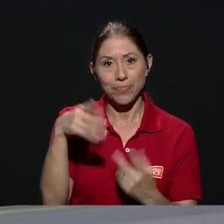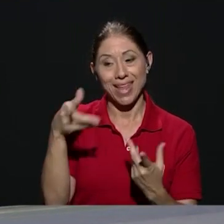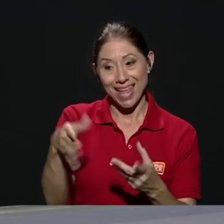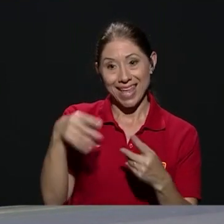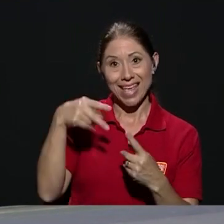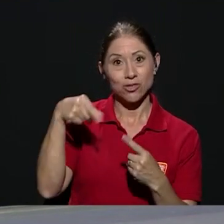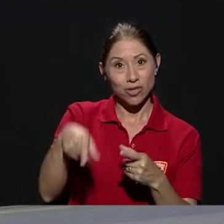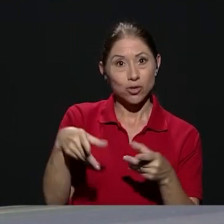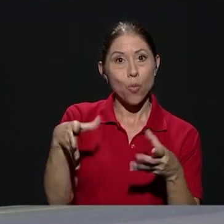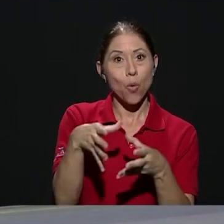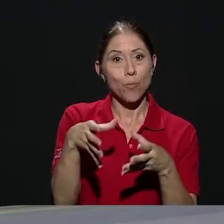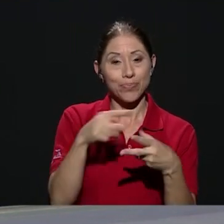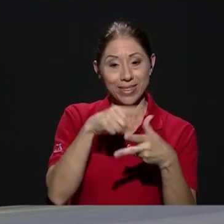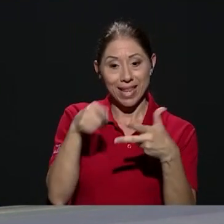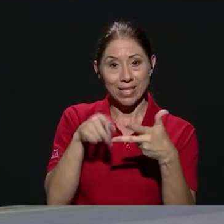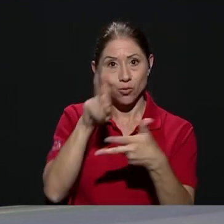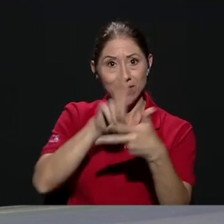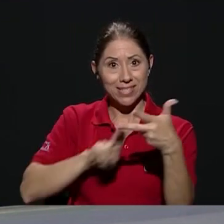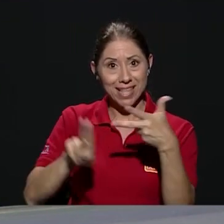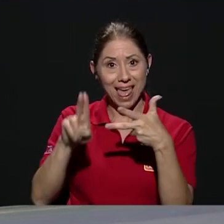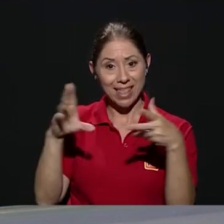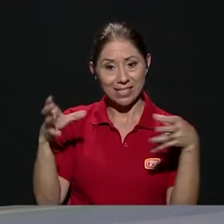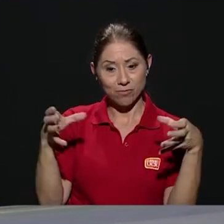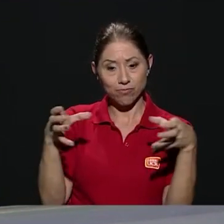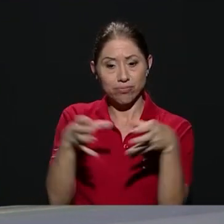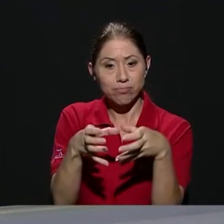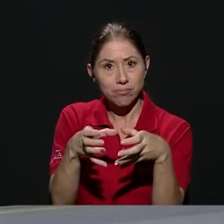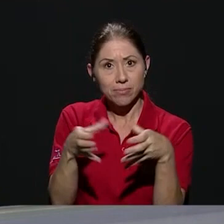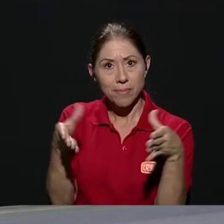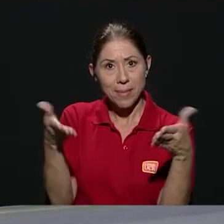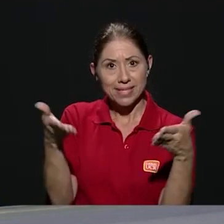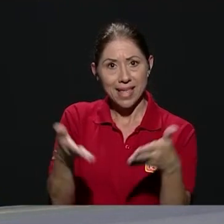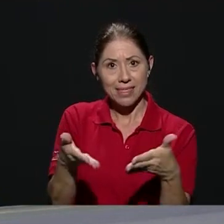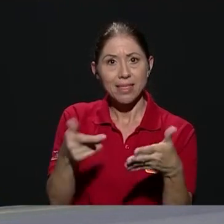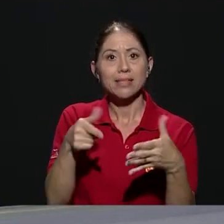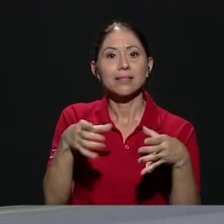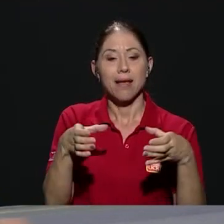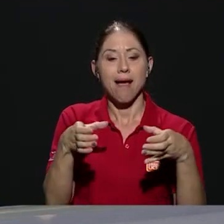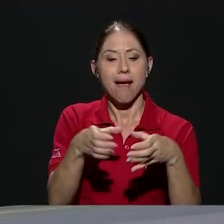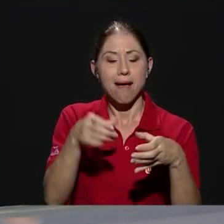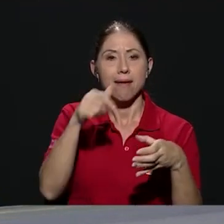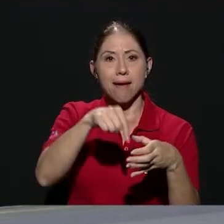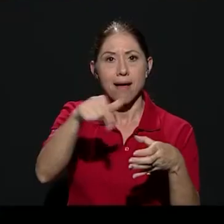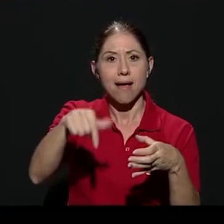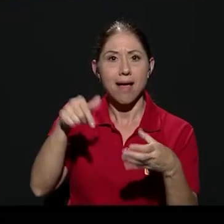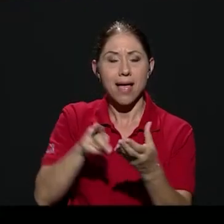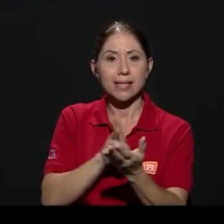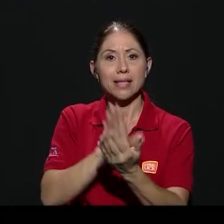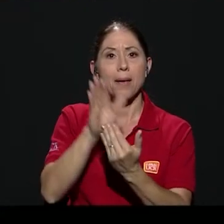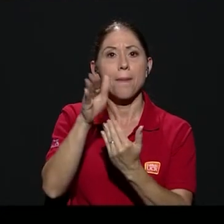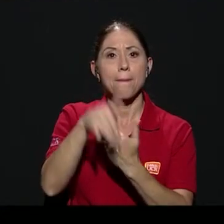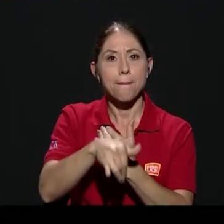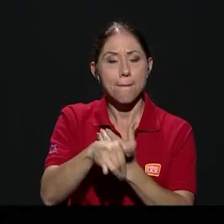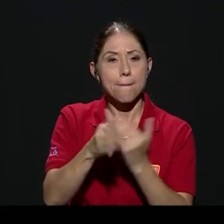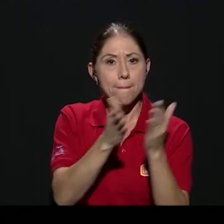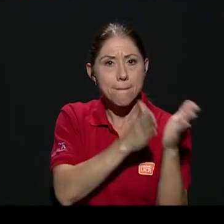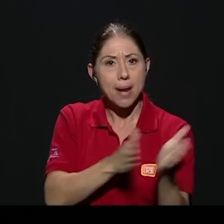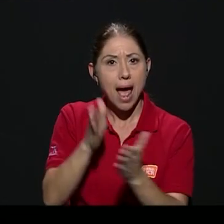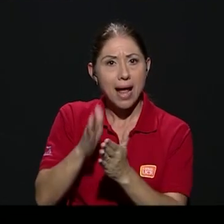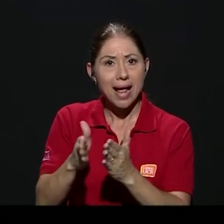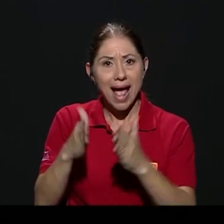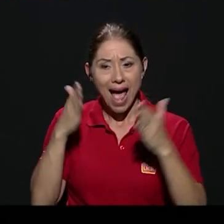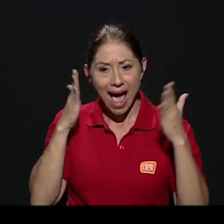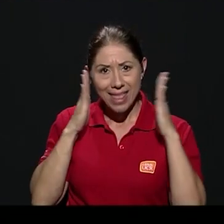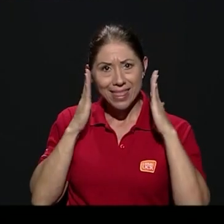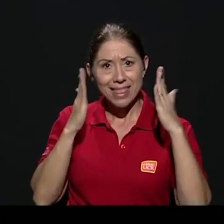tres universidades y ponernos de acuerdo en que ese plan atendiera una necesidad, no